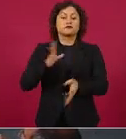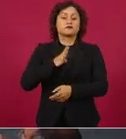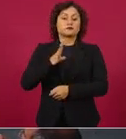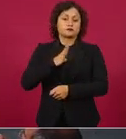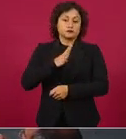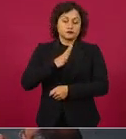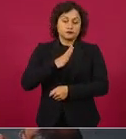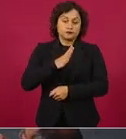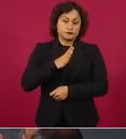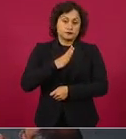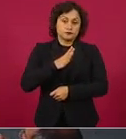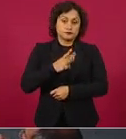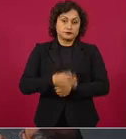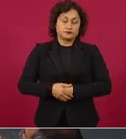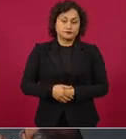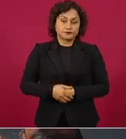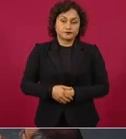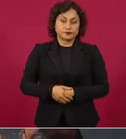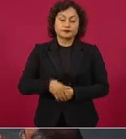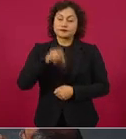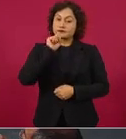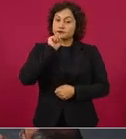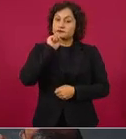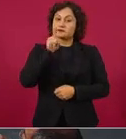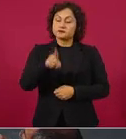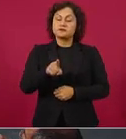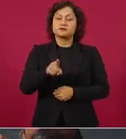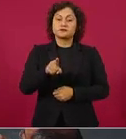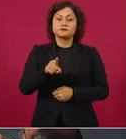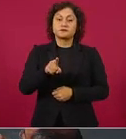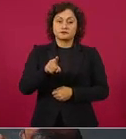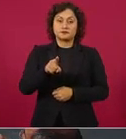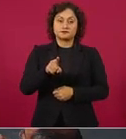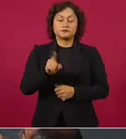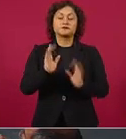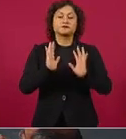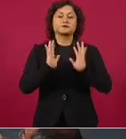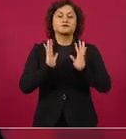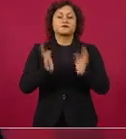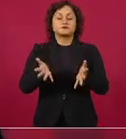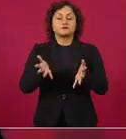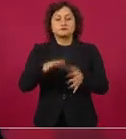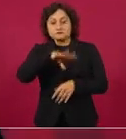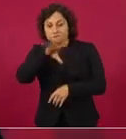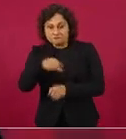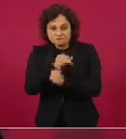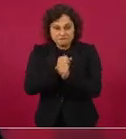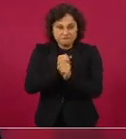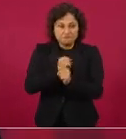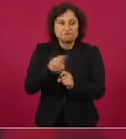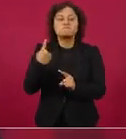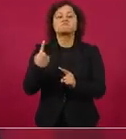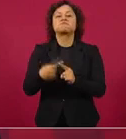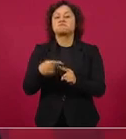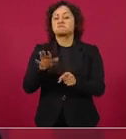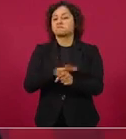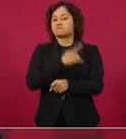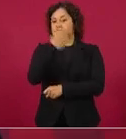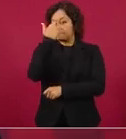se está buscando la autoría intelectual, pero sí se